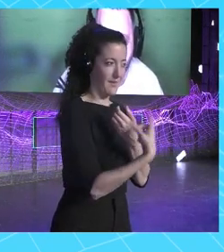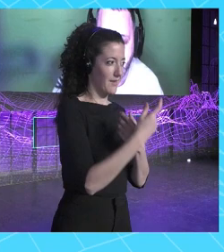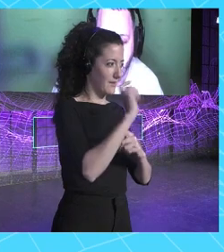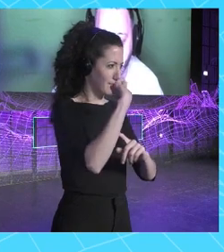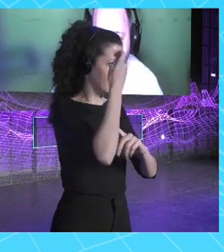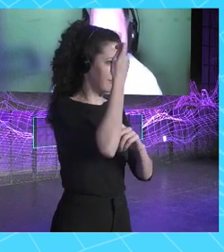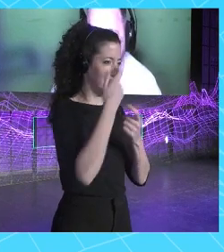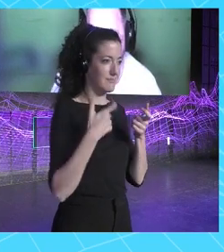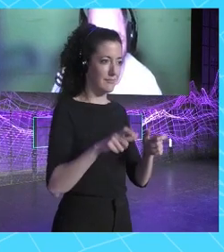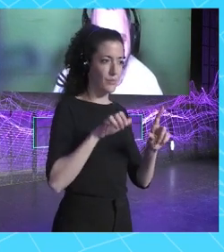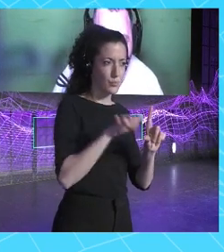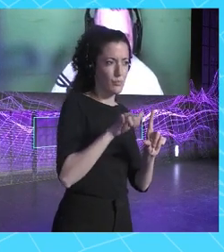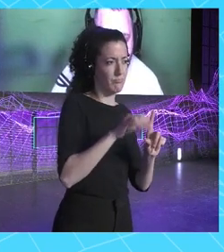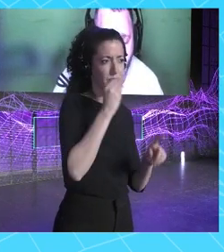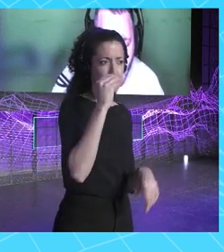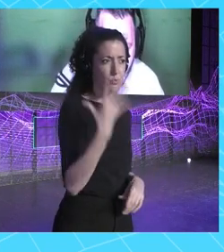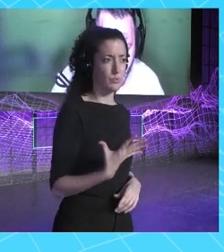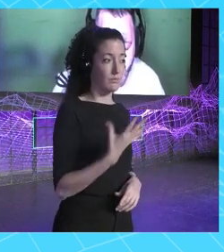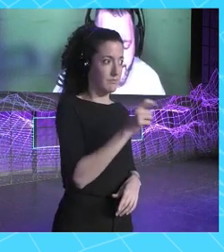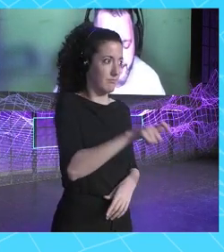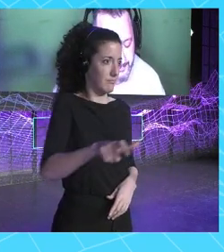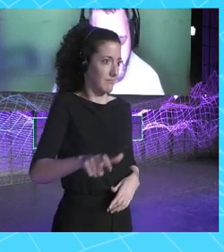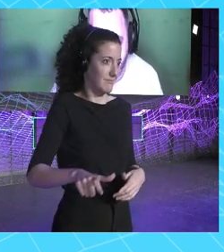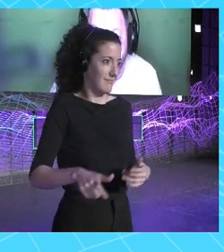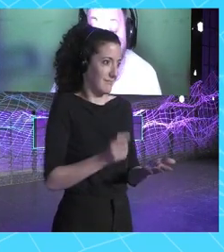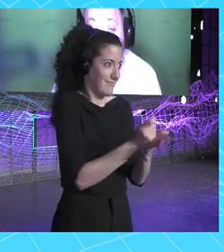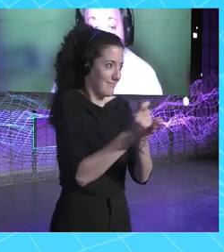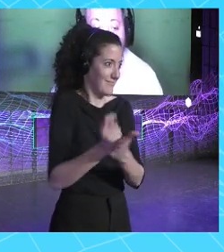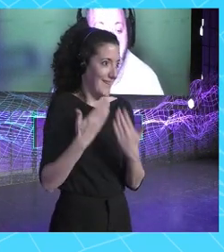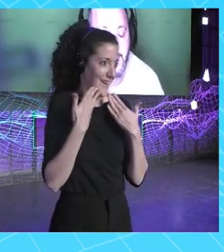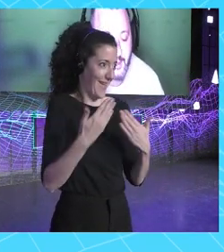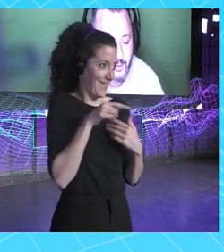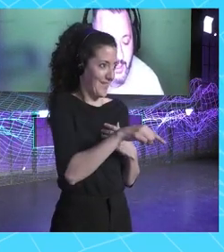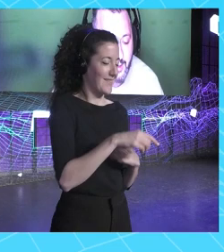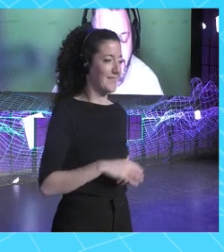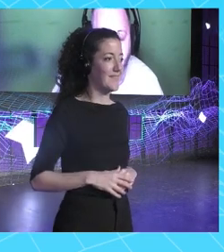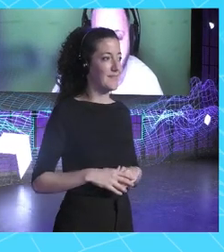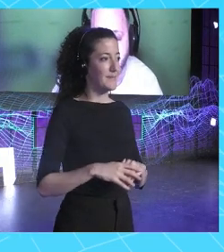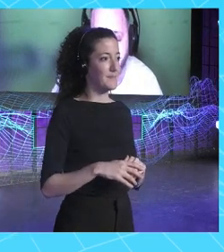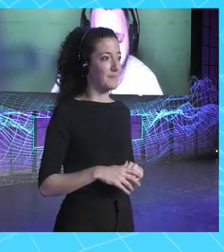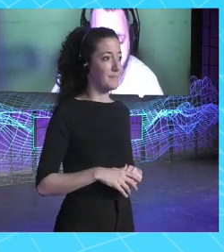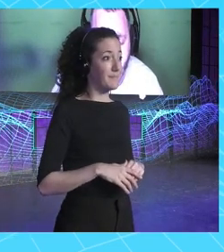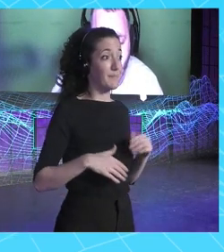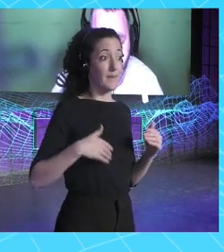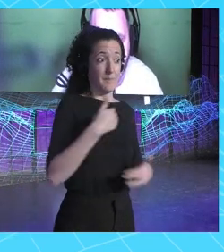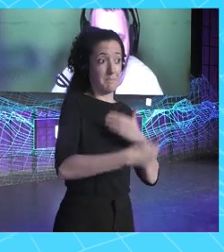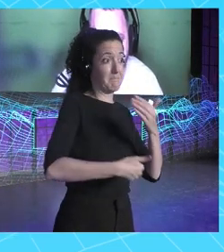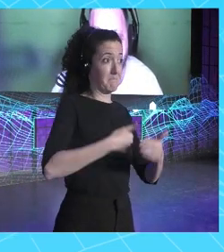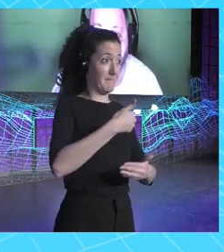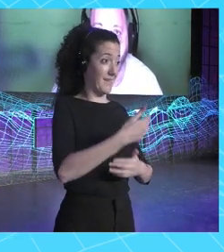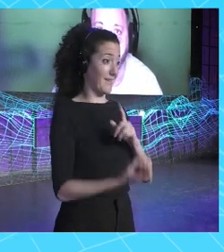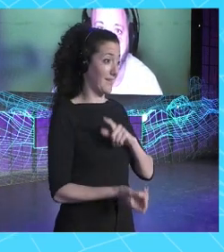y dada de comer a mucha gente y en ese proceso en esto de la creación de contenido yo me empecé